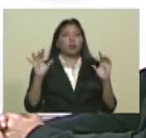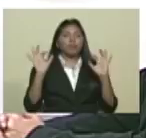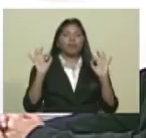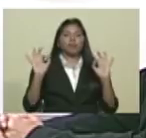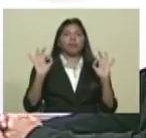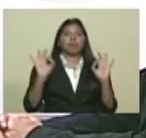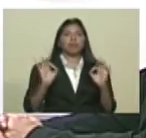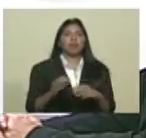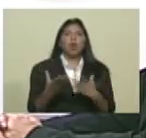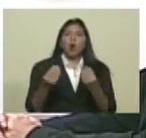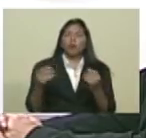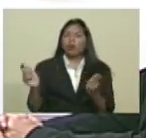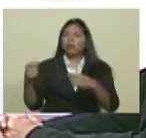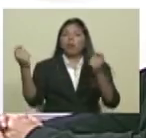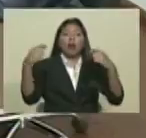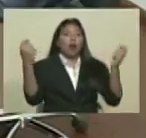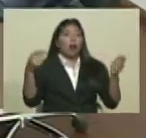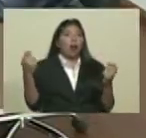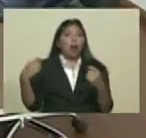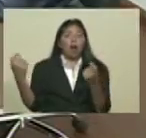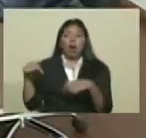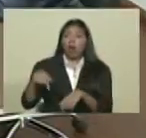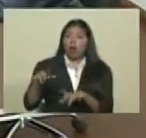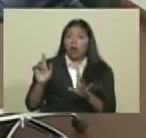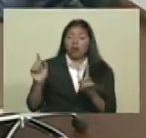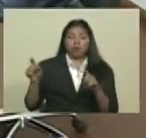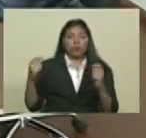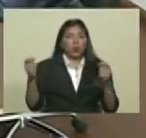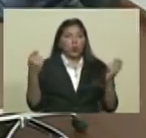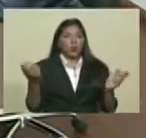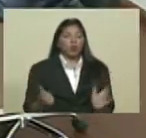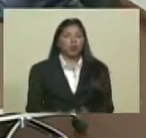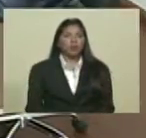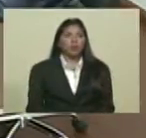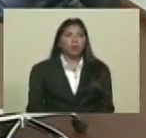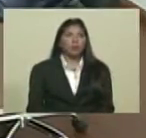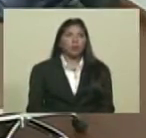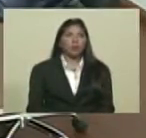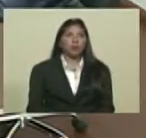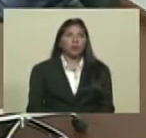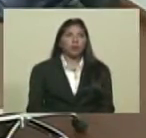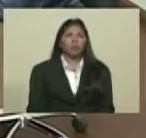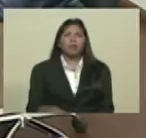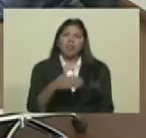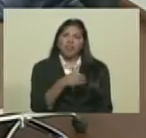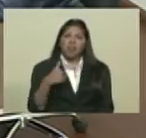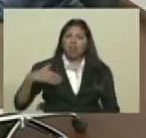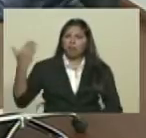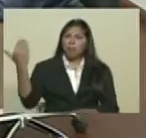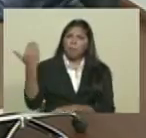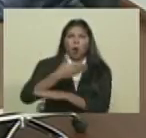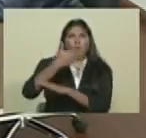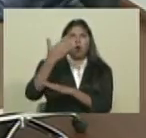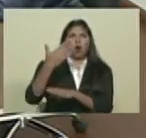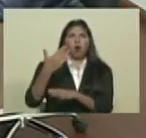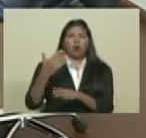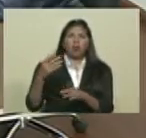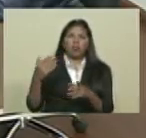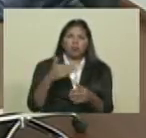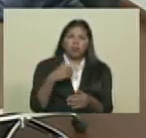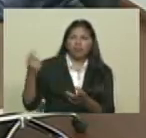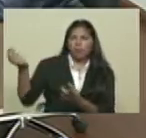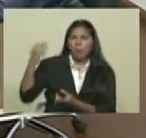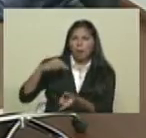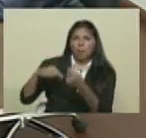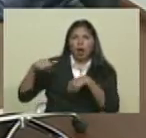se ha hecho contra Venezuela, ¿no?, por estos sectores que aupan sanciones, agresiones a Venezuela, hoy